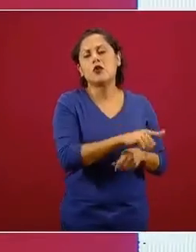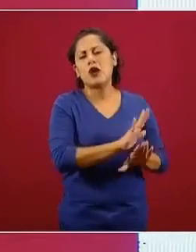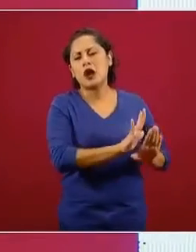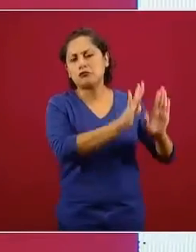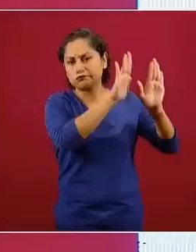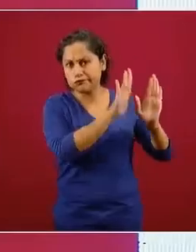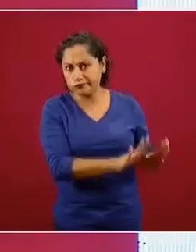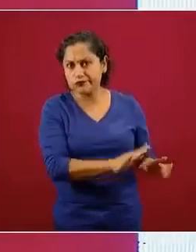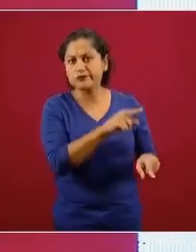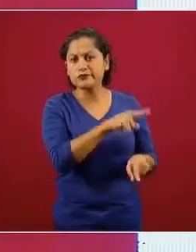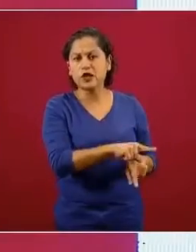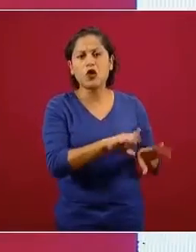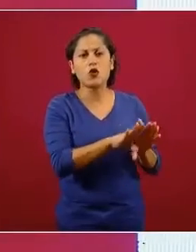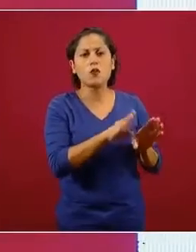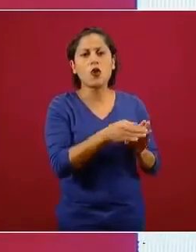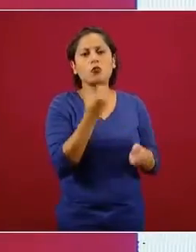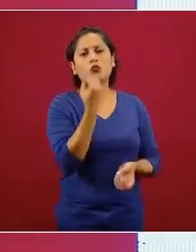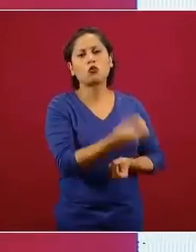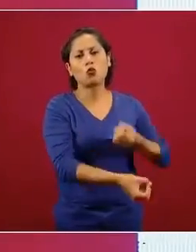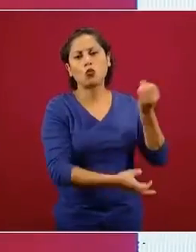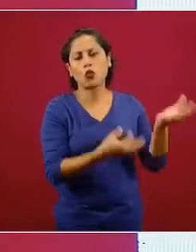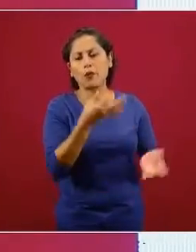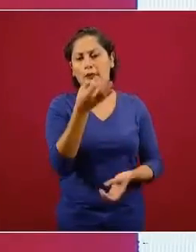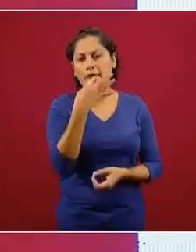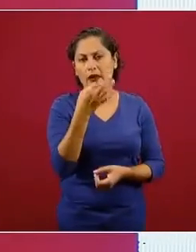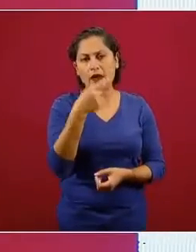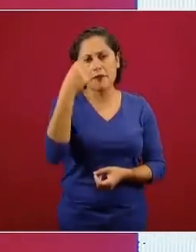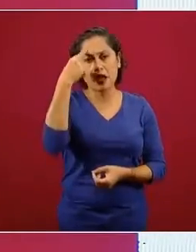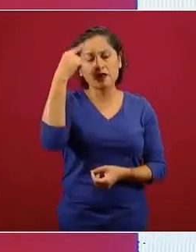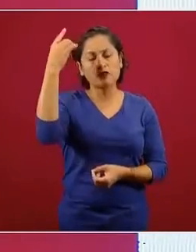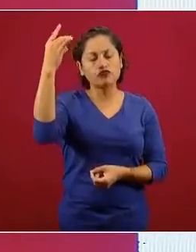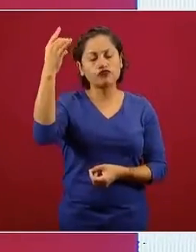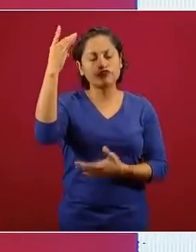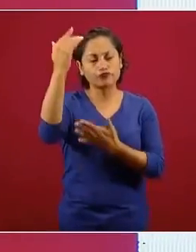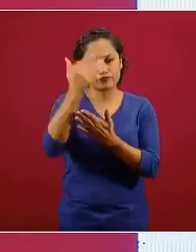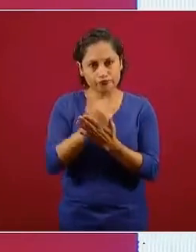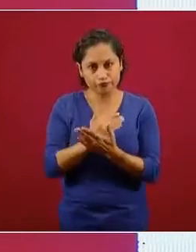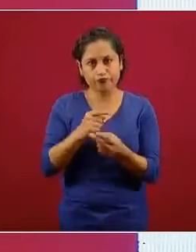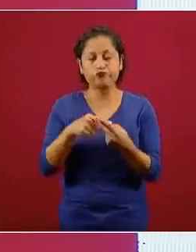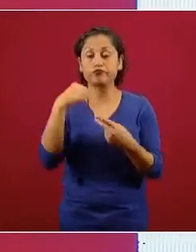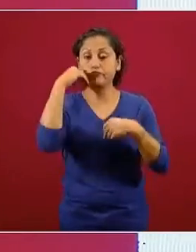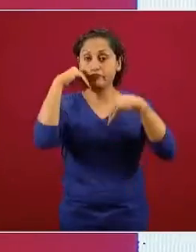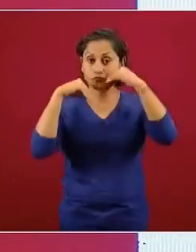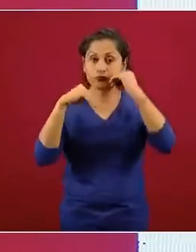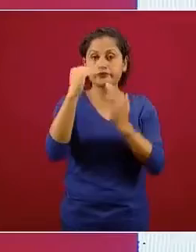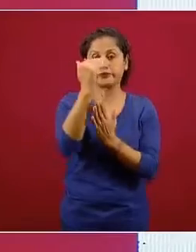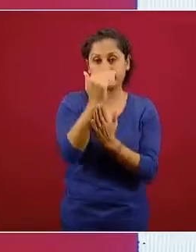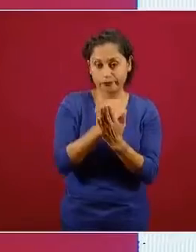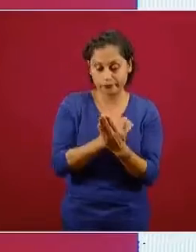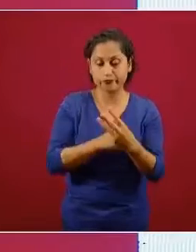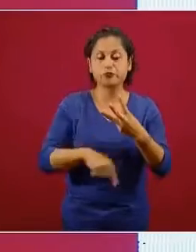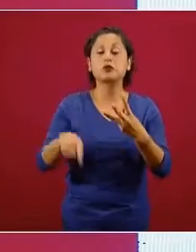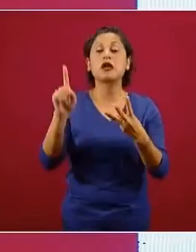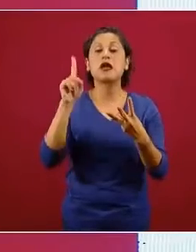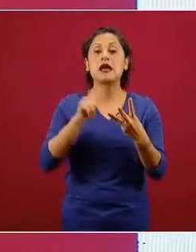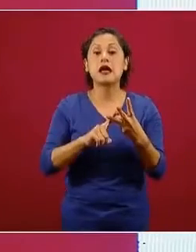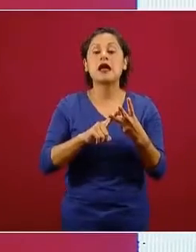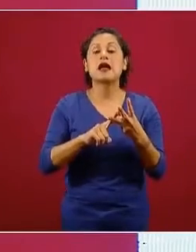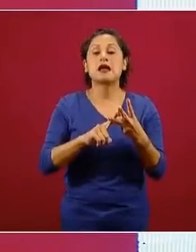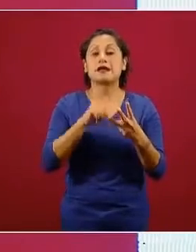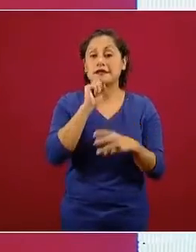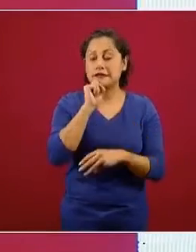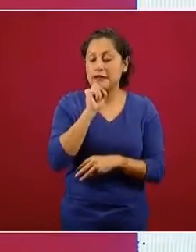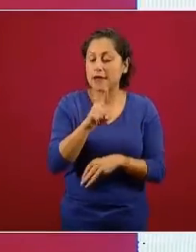el dolor de cabeza, para quitar la fiebre. Hidratación, muy, muy importante, quisiera recordarle a